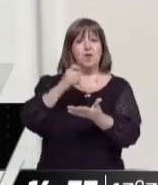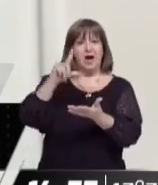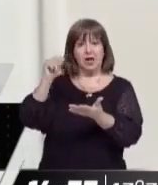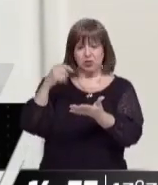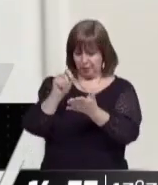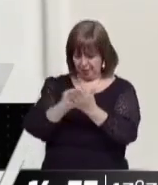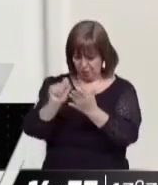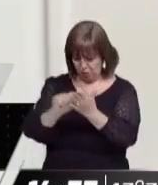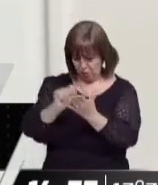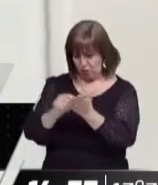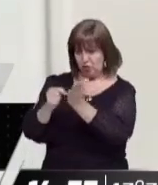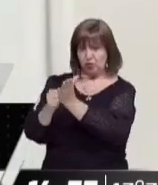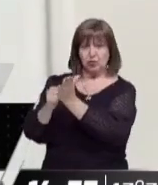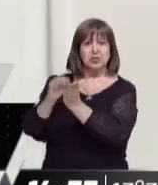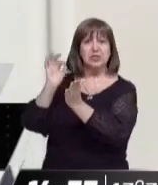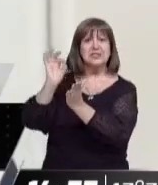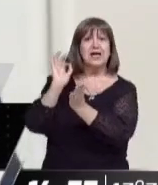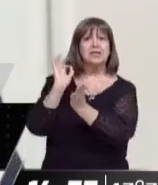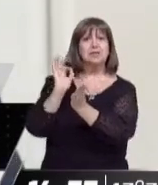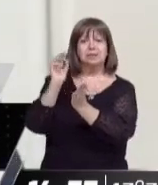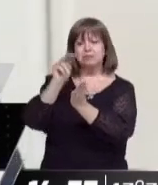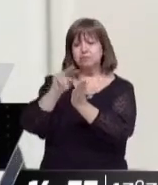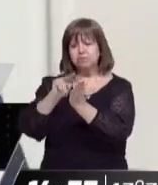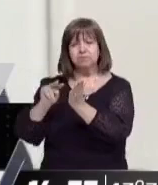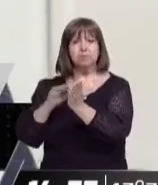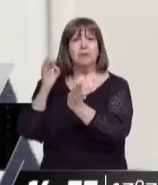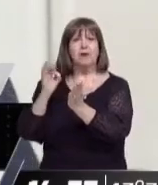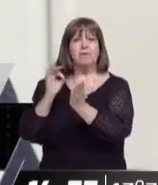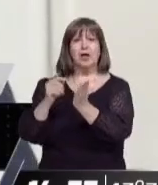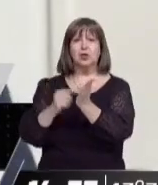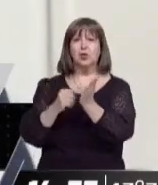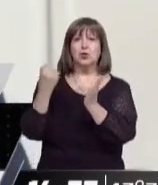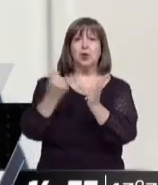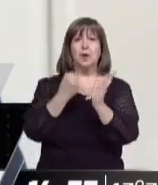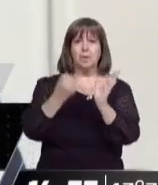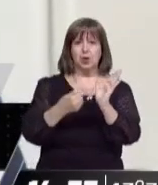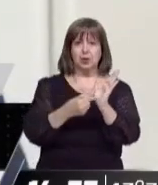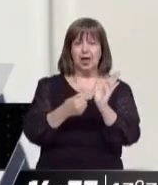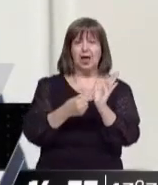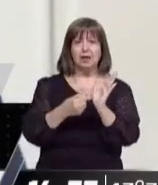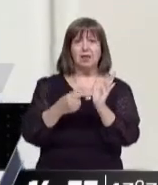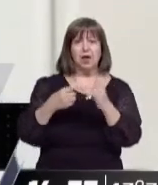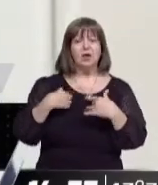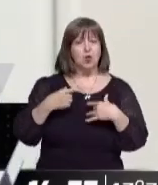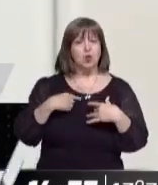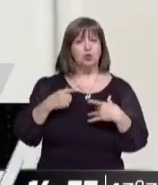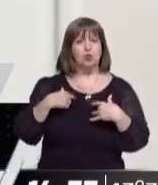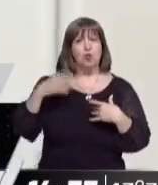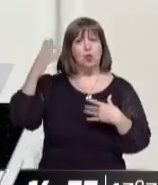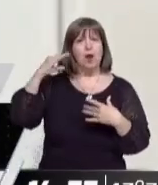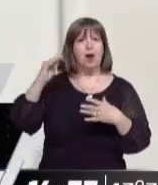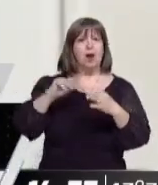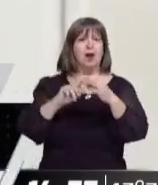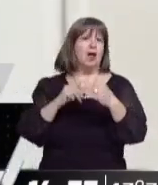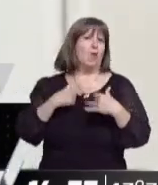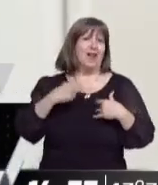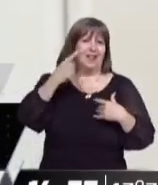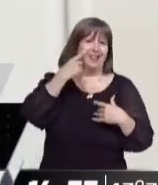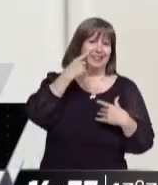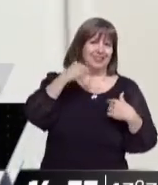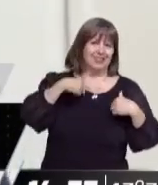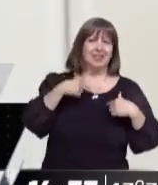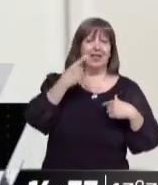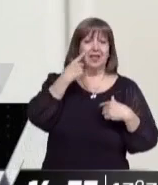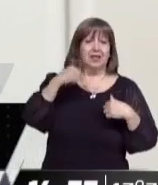explicado, y me parece que esto es un elemento muy importante que nosotros como querellante de la causa vamos a aportar a la